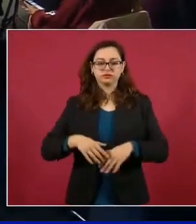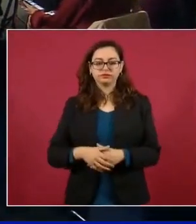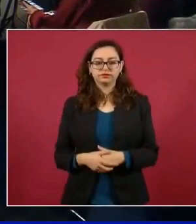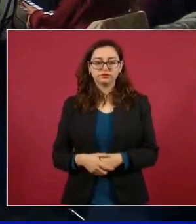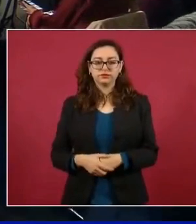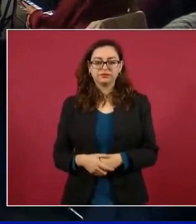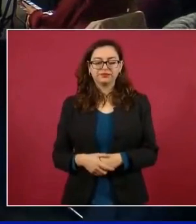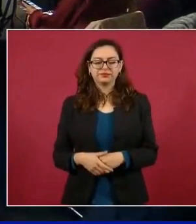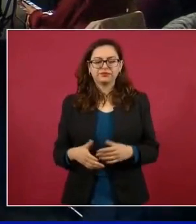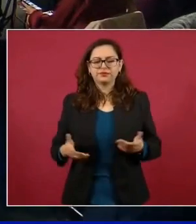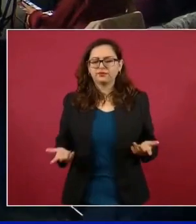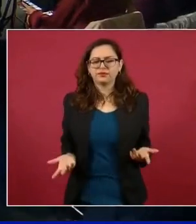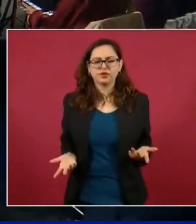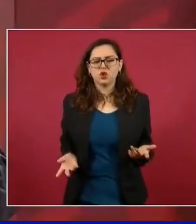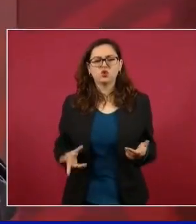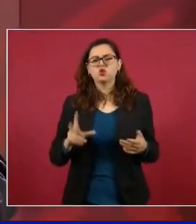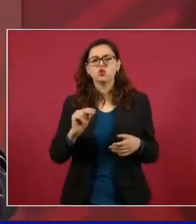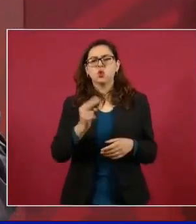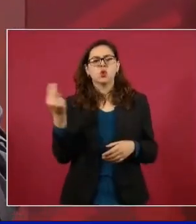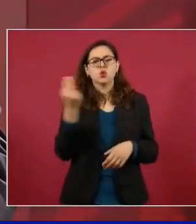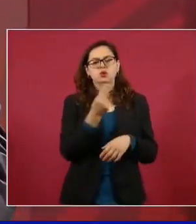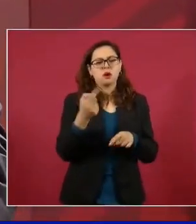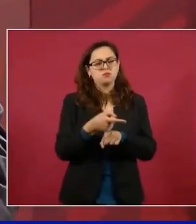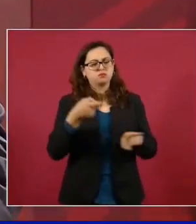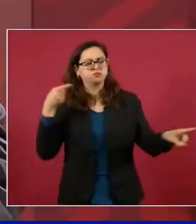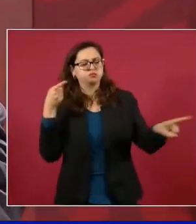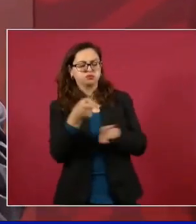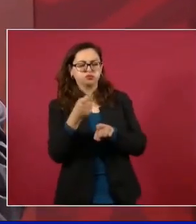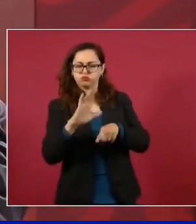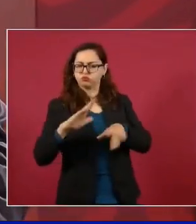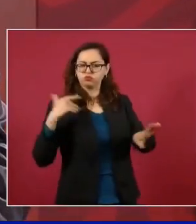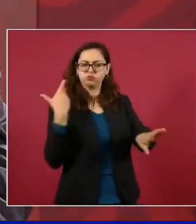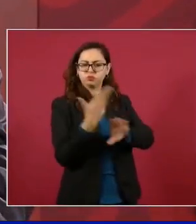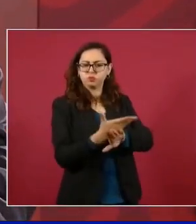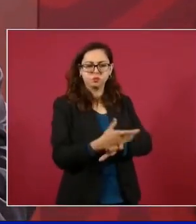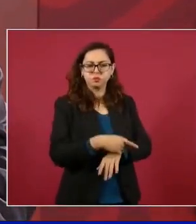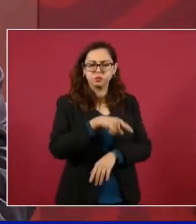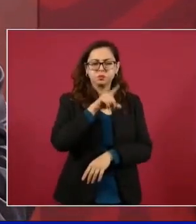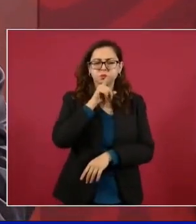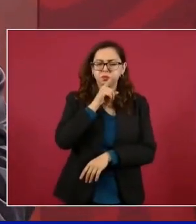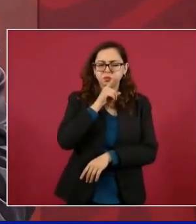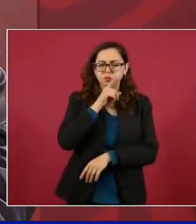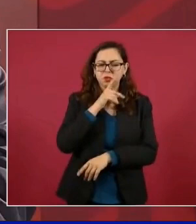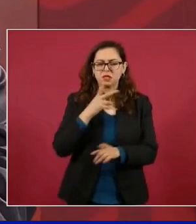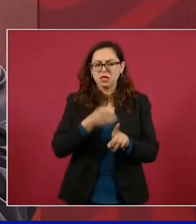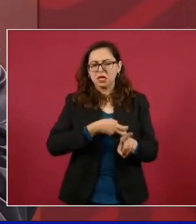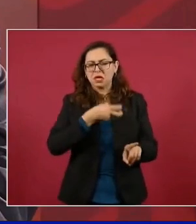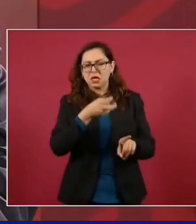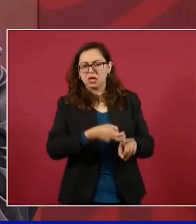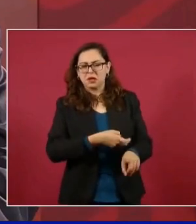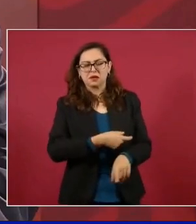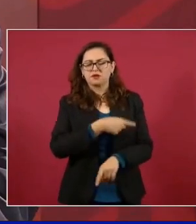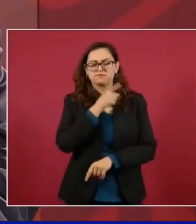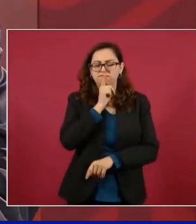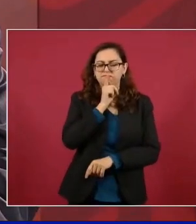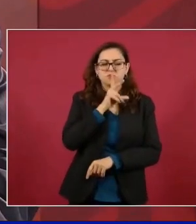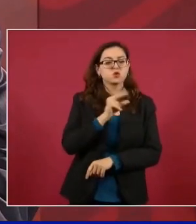sin agredir a nadie, sin ser groseros, sin insultar,